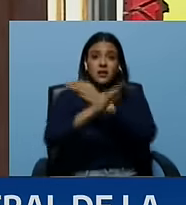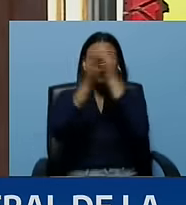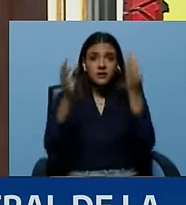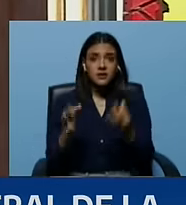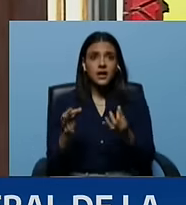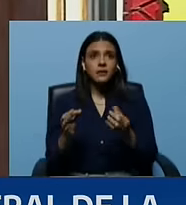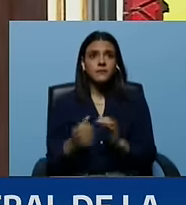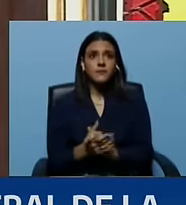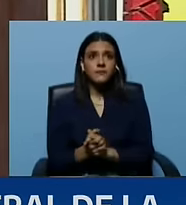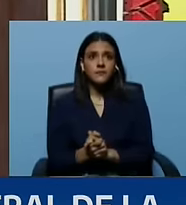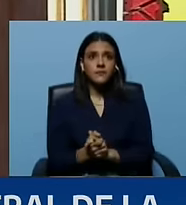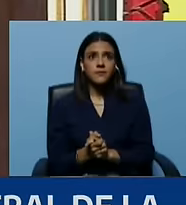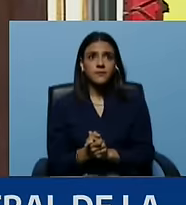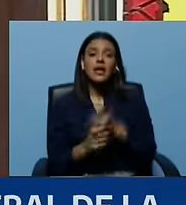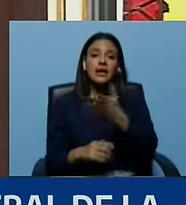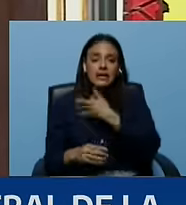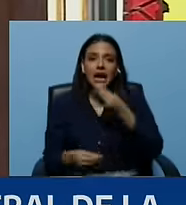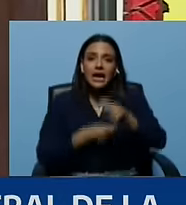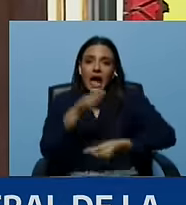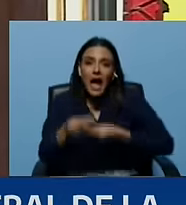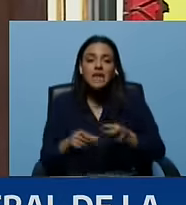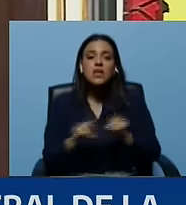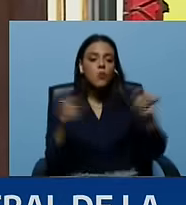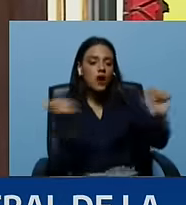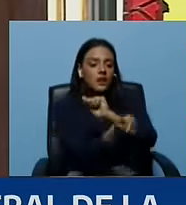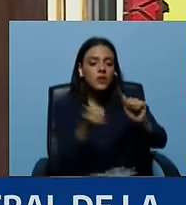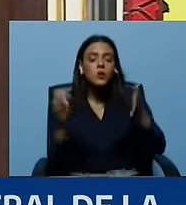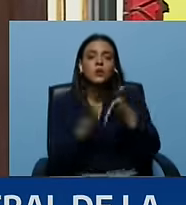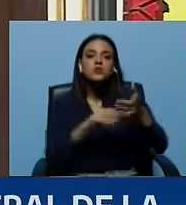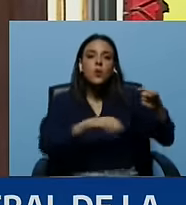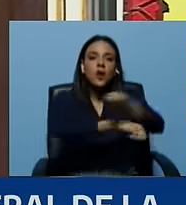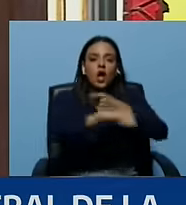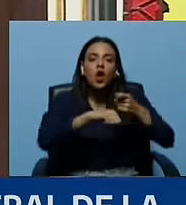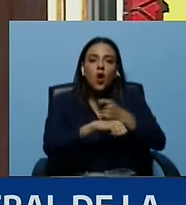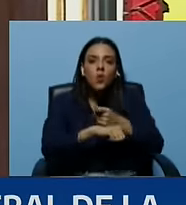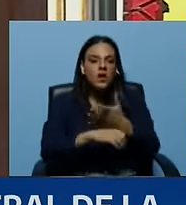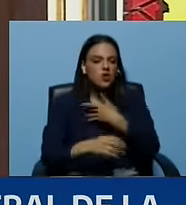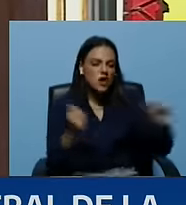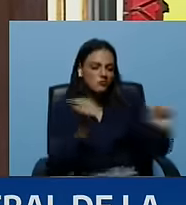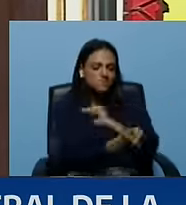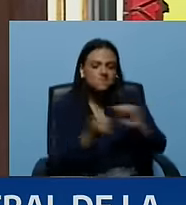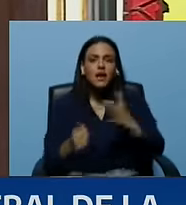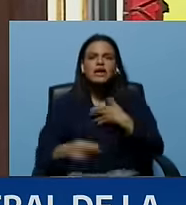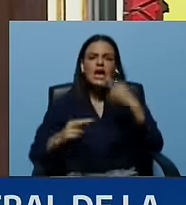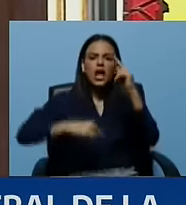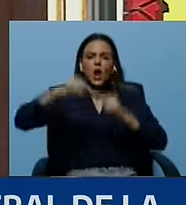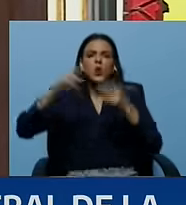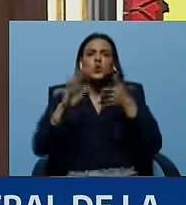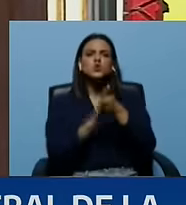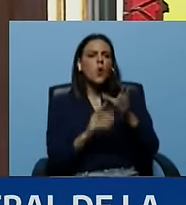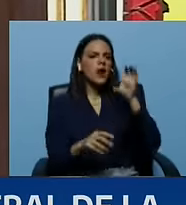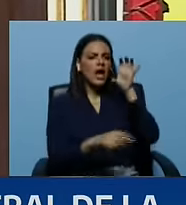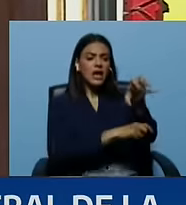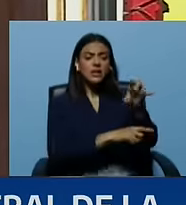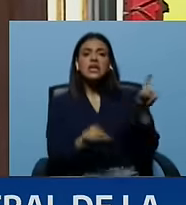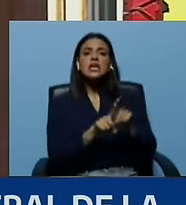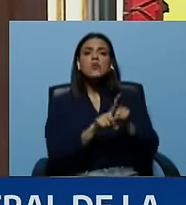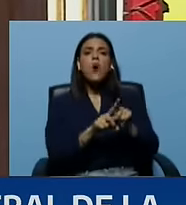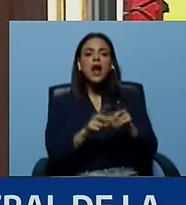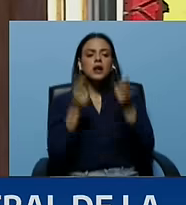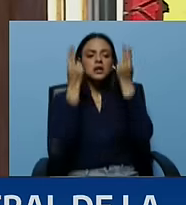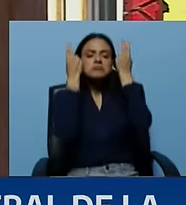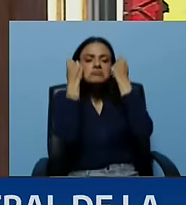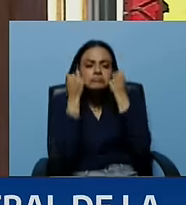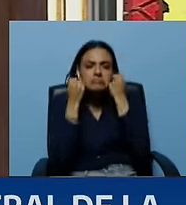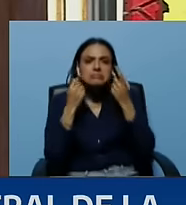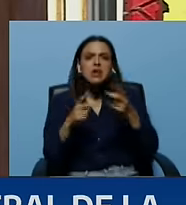quiere destruir el Estado Nacional y constituir un Estado de miseria, un